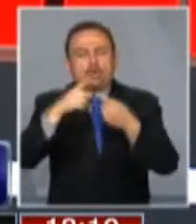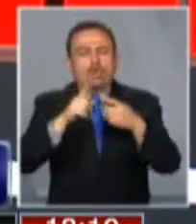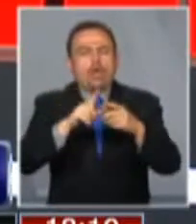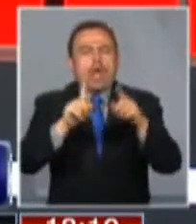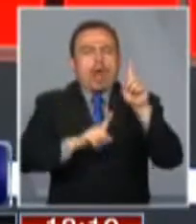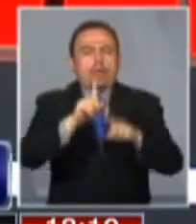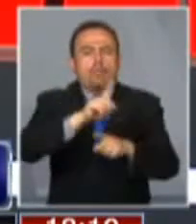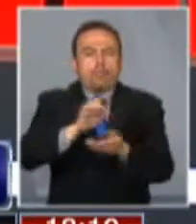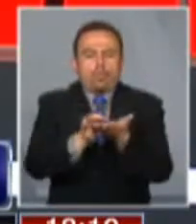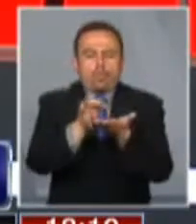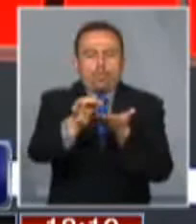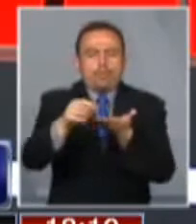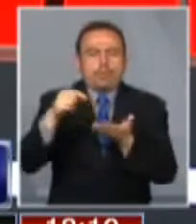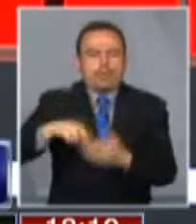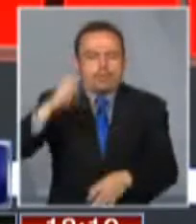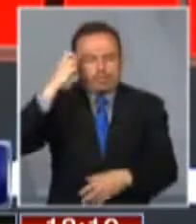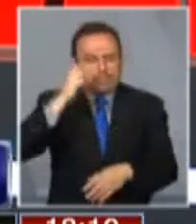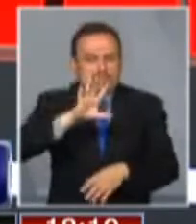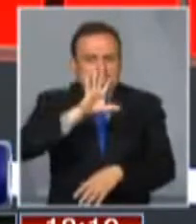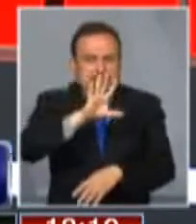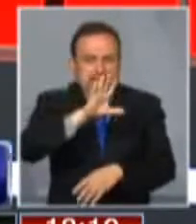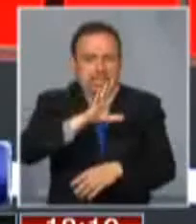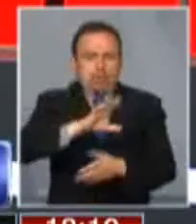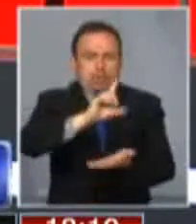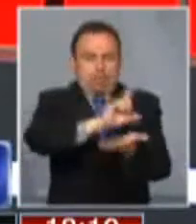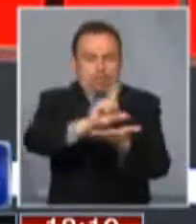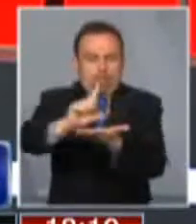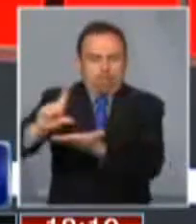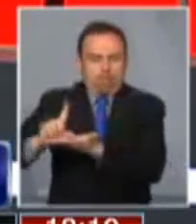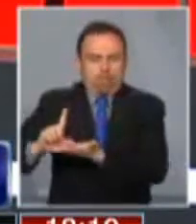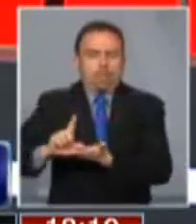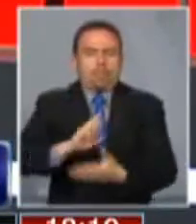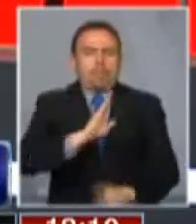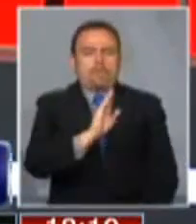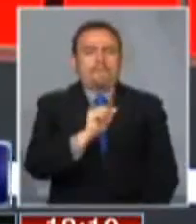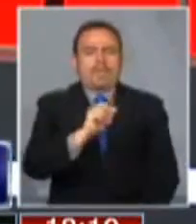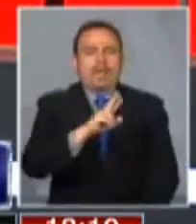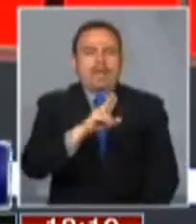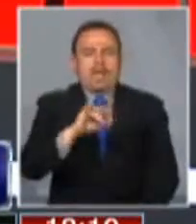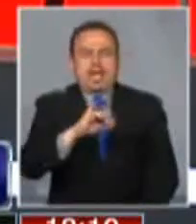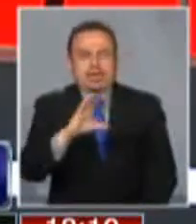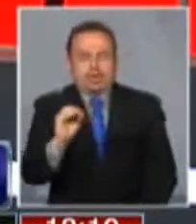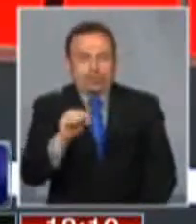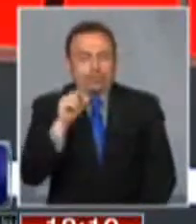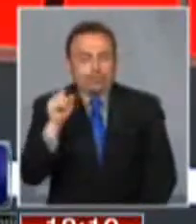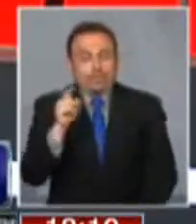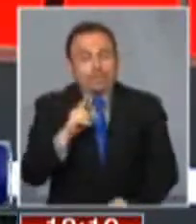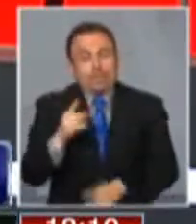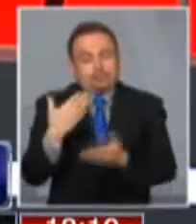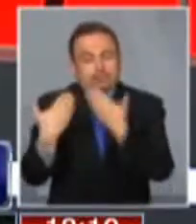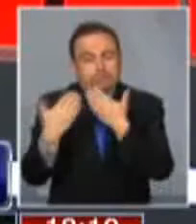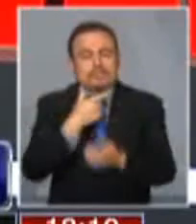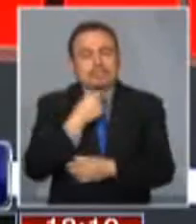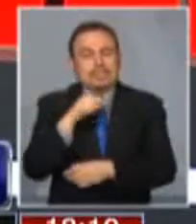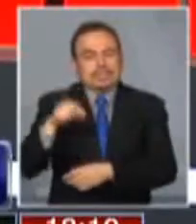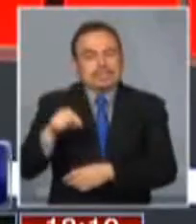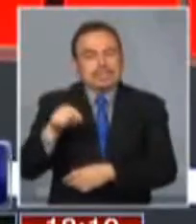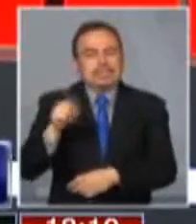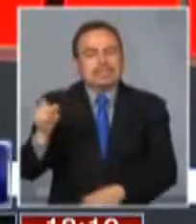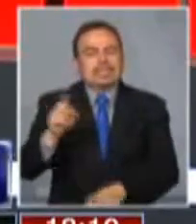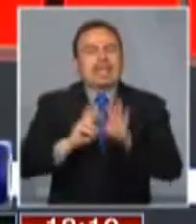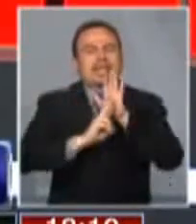sectores de la comuna. Son 5 barrios de la comuna de Providencia. Para ahondar en estas demandas, queremos conversar aquí en Primera Edición